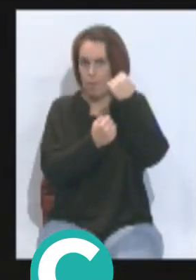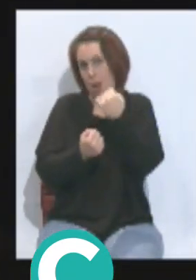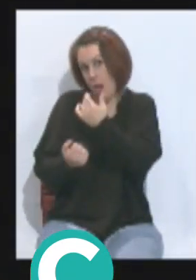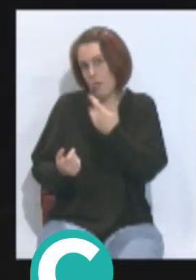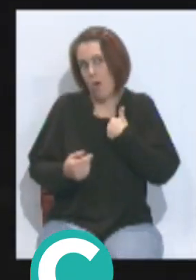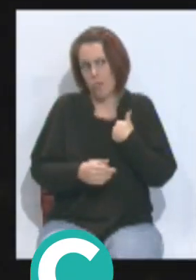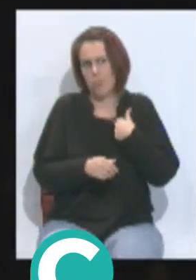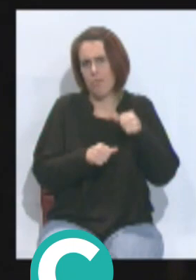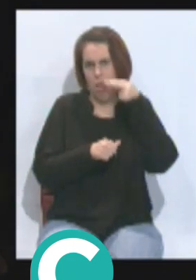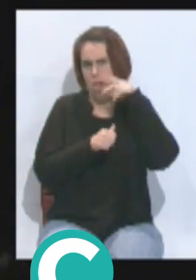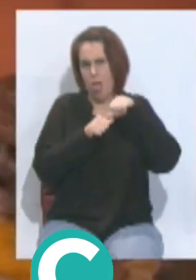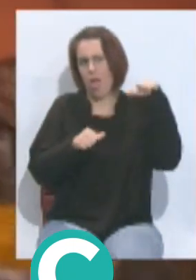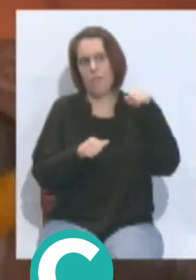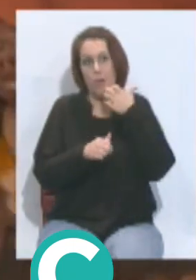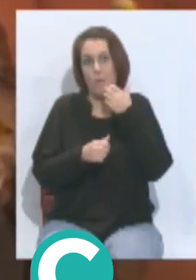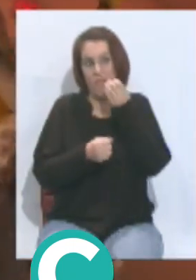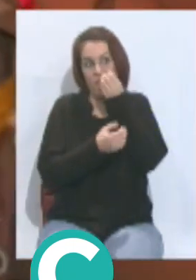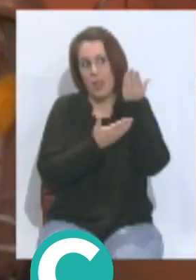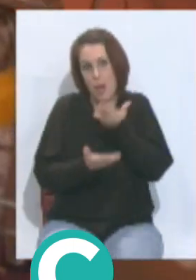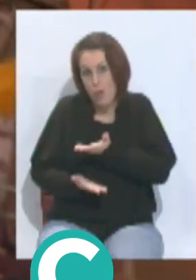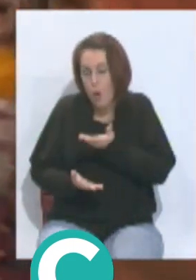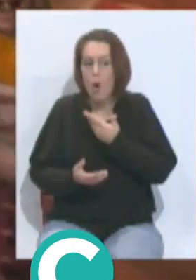sobradamente expertos en estas líderes, como son Jesús Bienvenido,